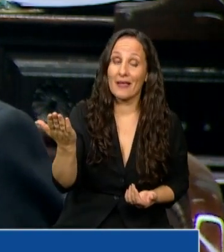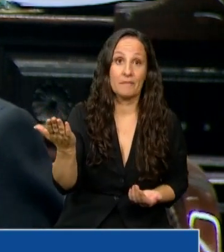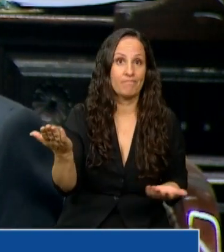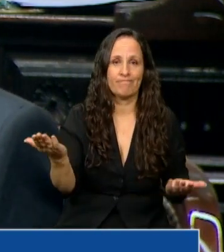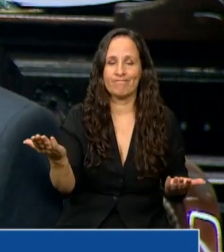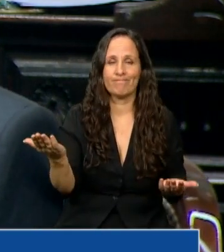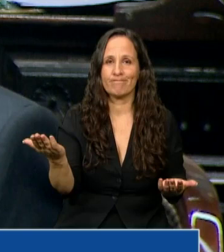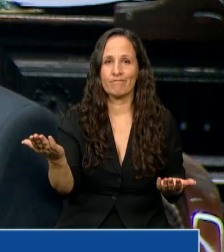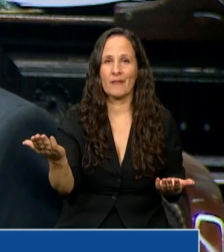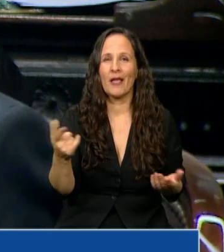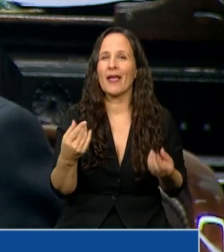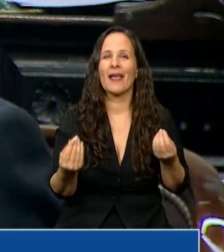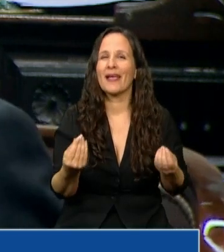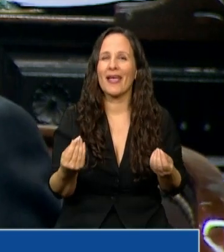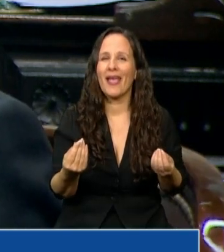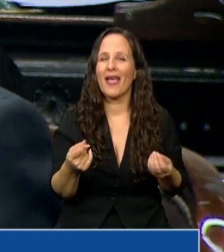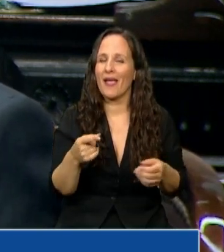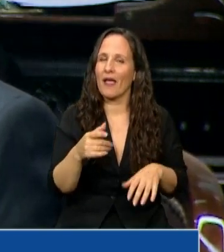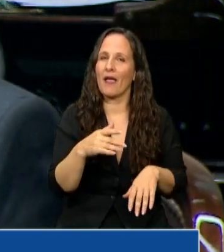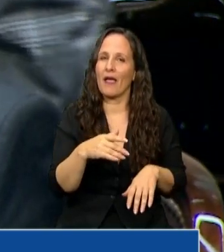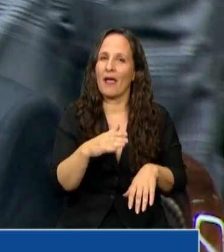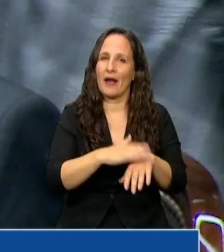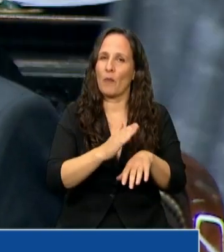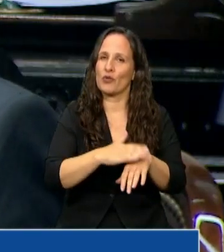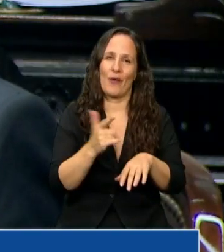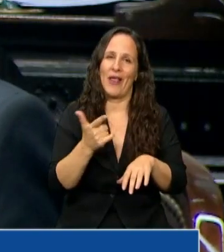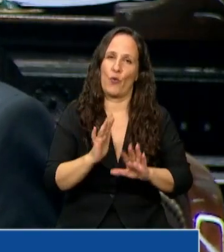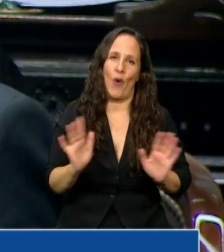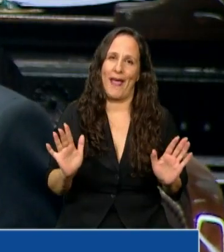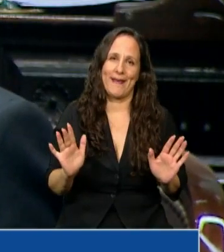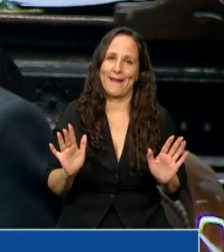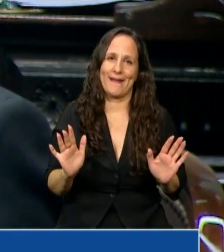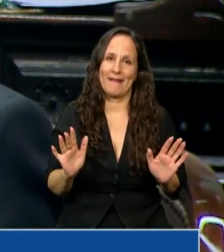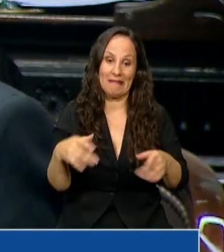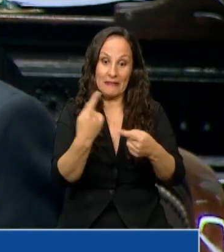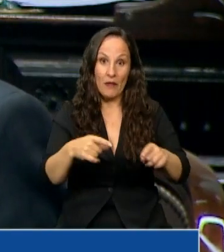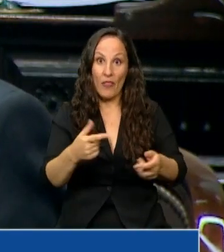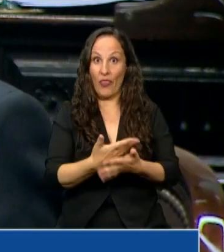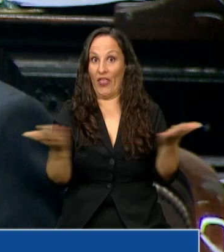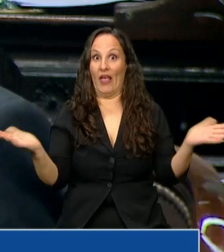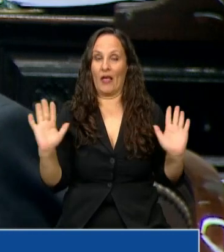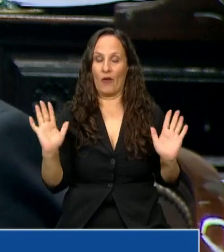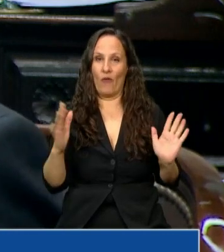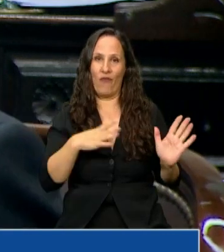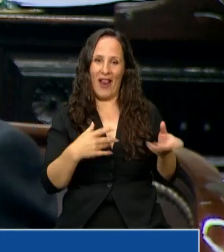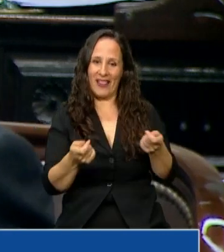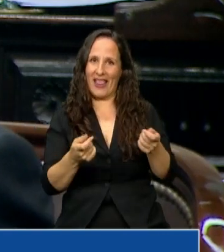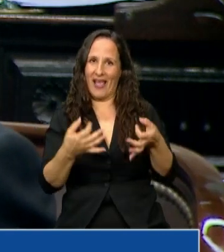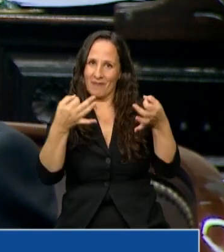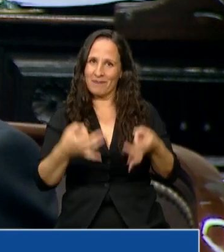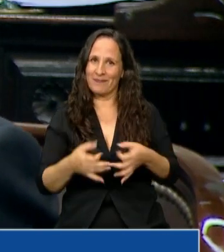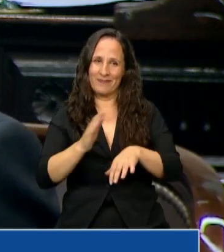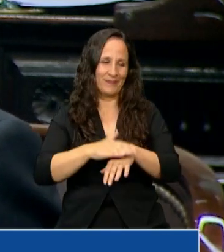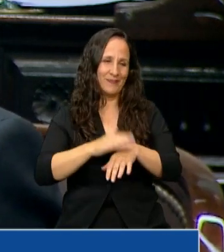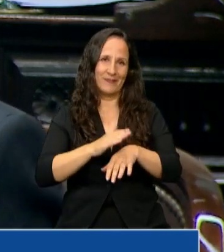esto sabe que es irresponsabilidad en la administración de la cosa pública. Es